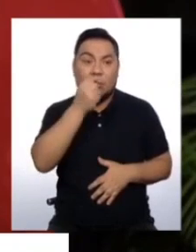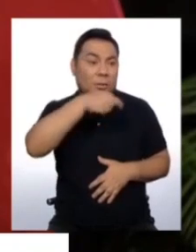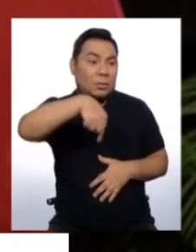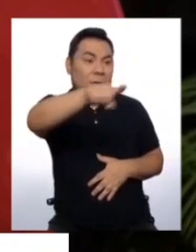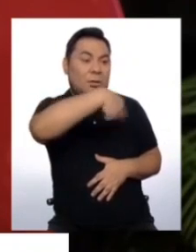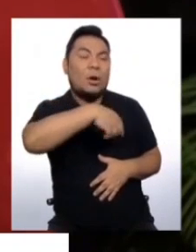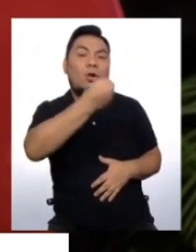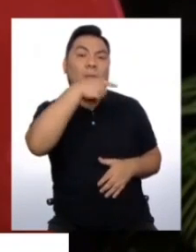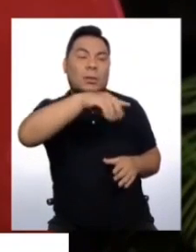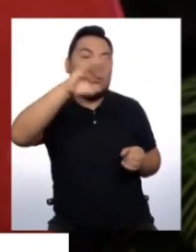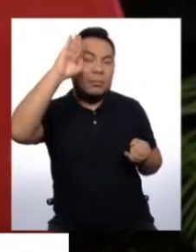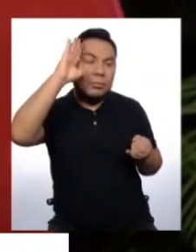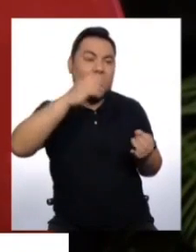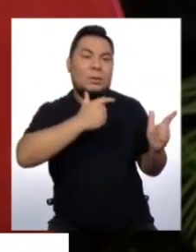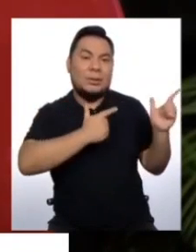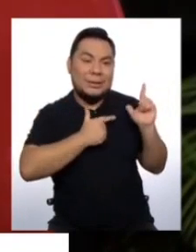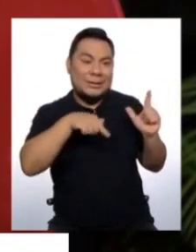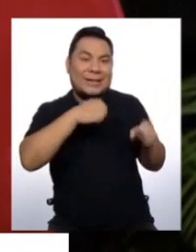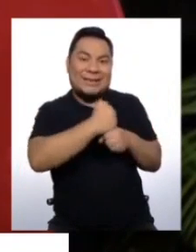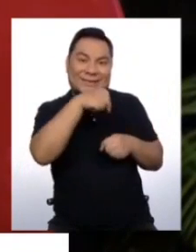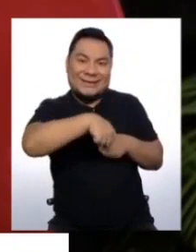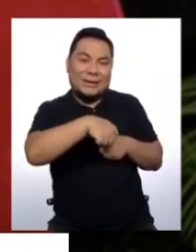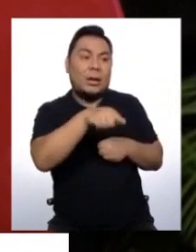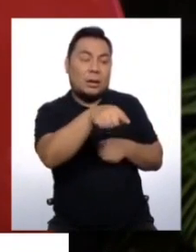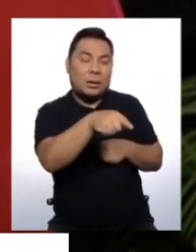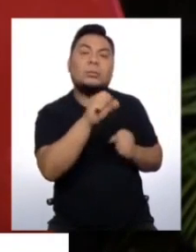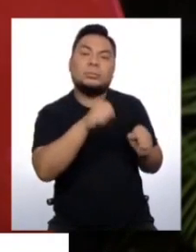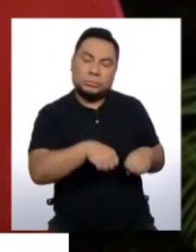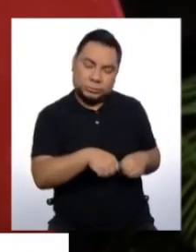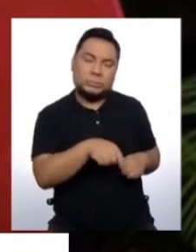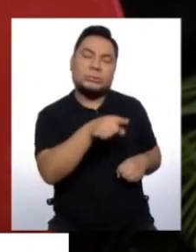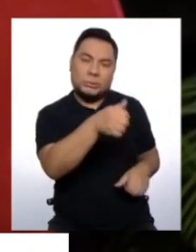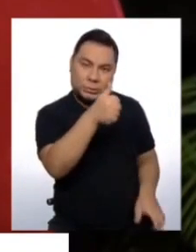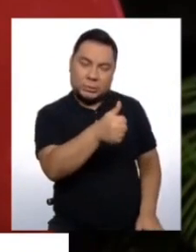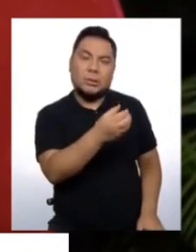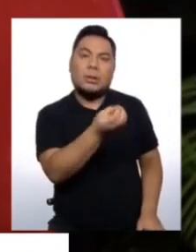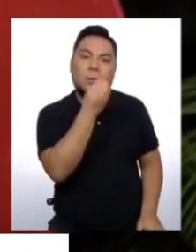personal policial y de las Fuerzas Armadas que esté acá, este sea